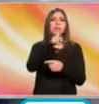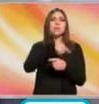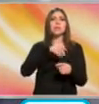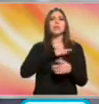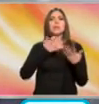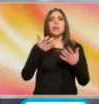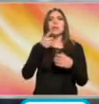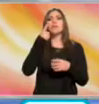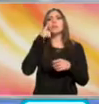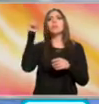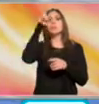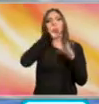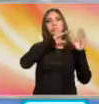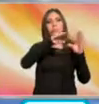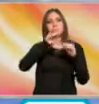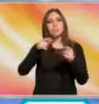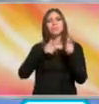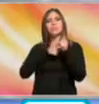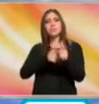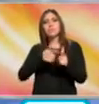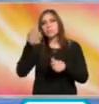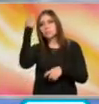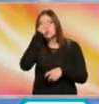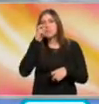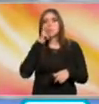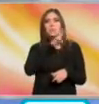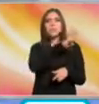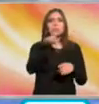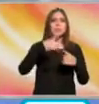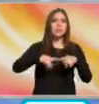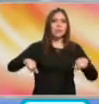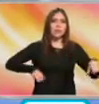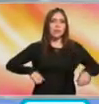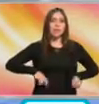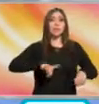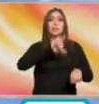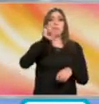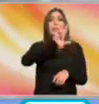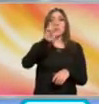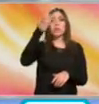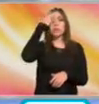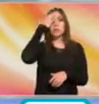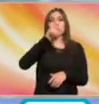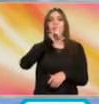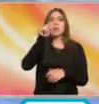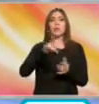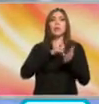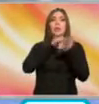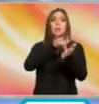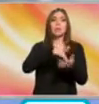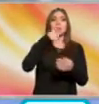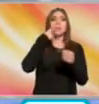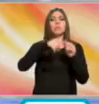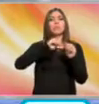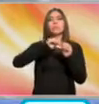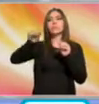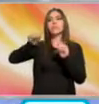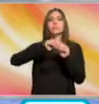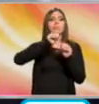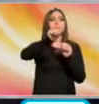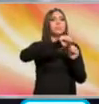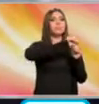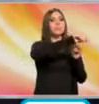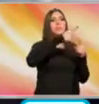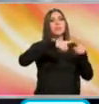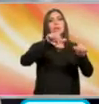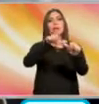hacer la incorporación y el seguimiento y la evaluación de las actividades, los reconocimientos y su transición a una de las tantas áreas que tenemos de